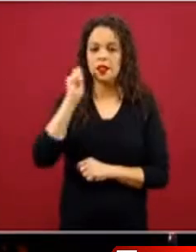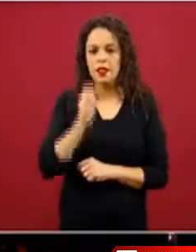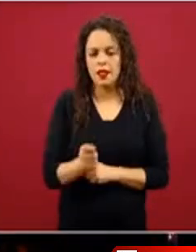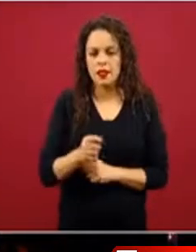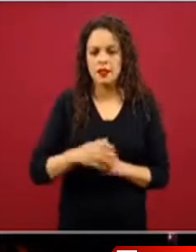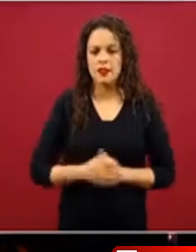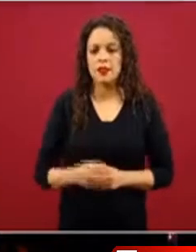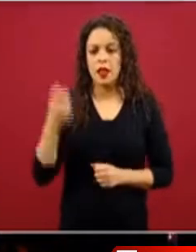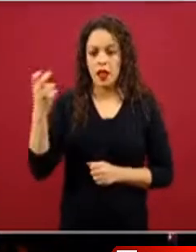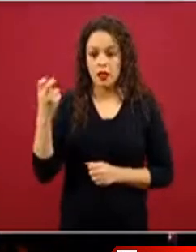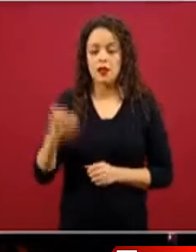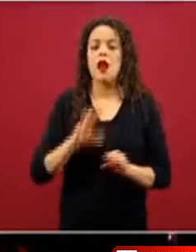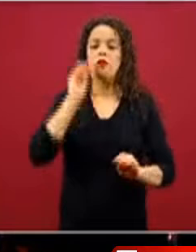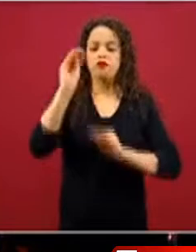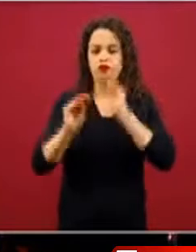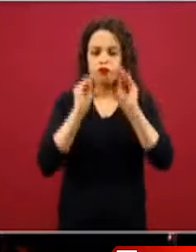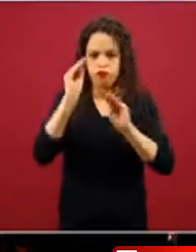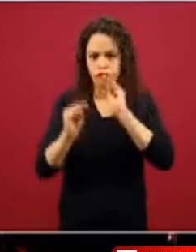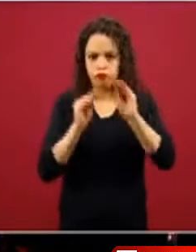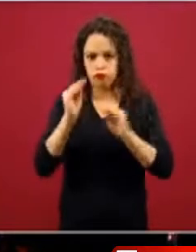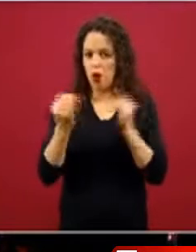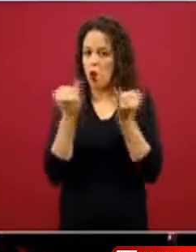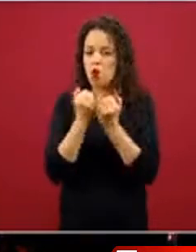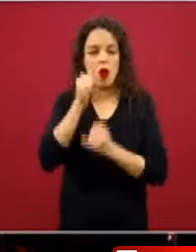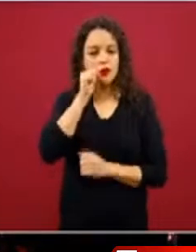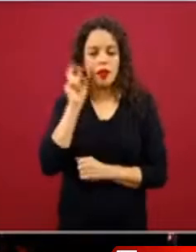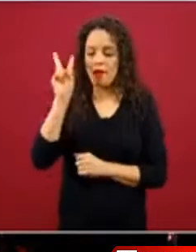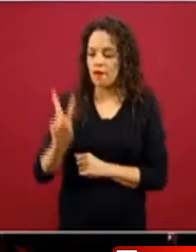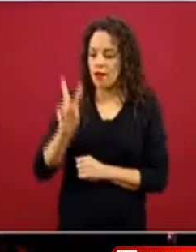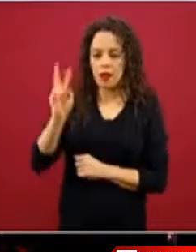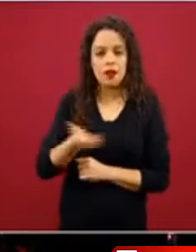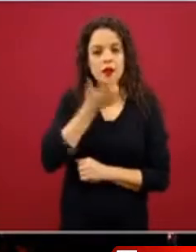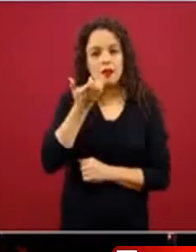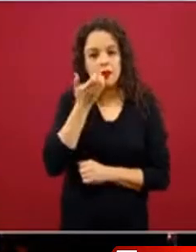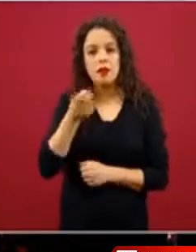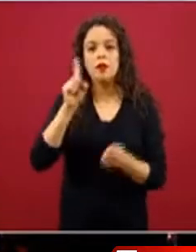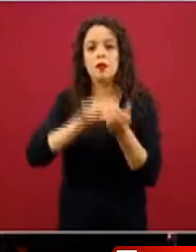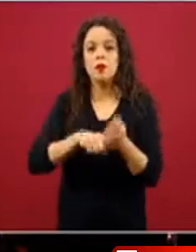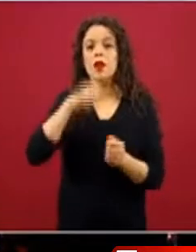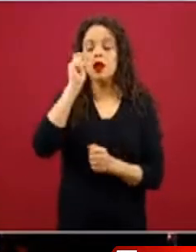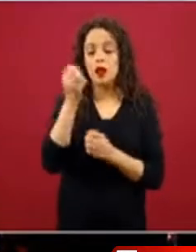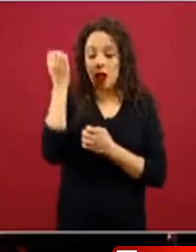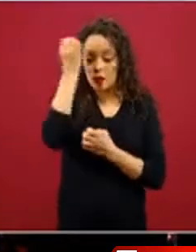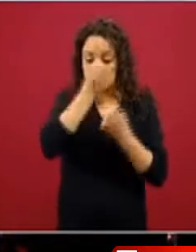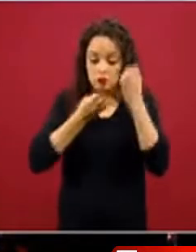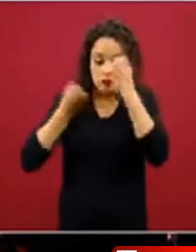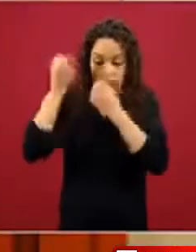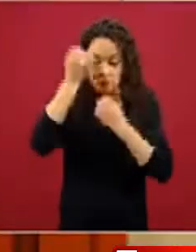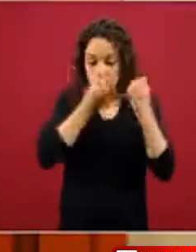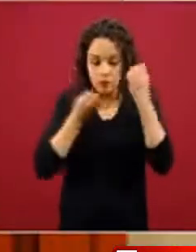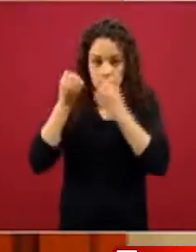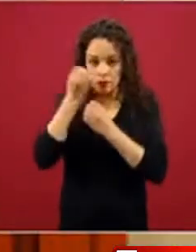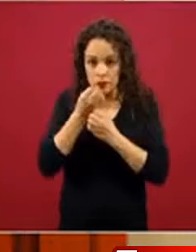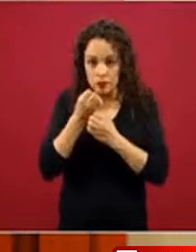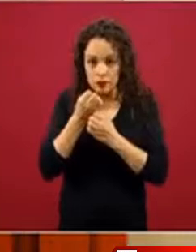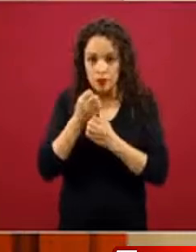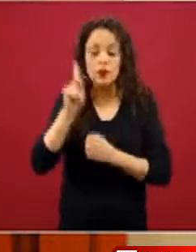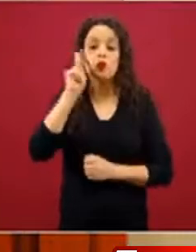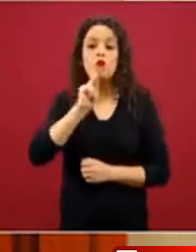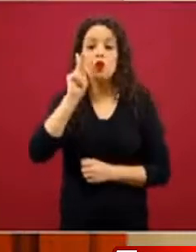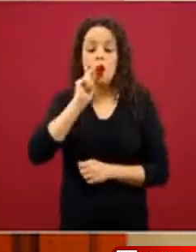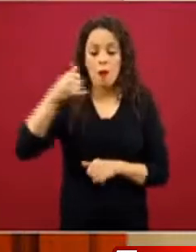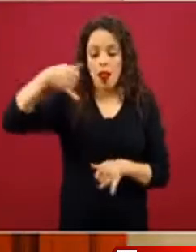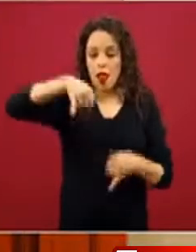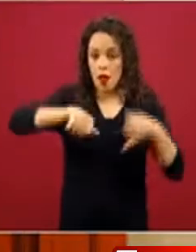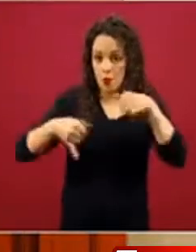donde vamos a actualizar, como todos los viernes, lo que tiene que ver con el diagnóstico por laboratorio.